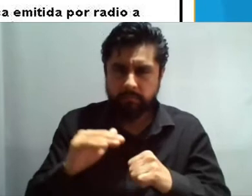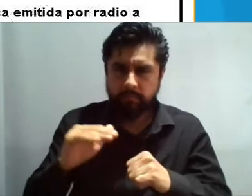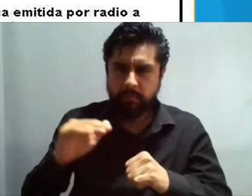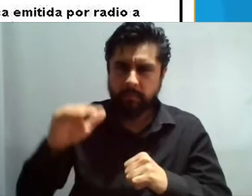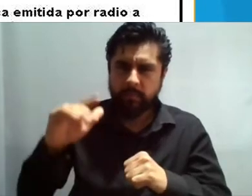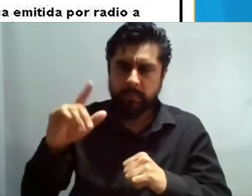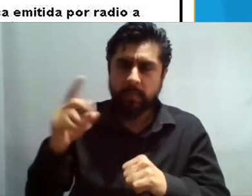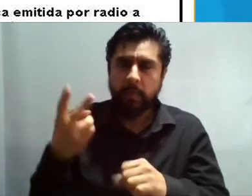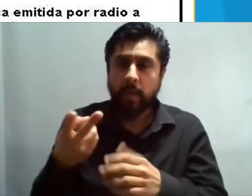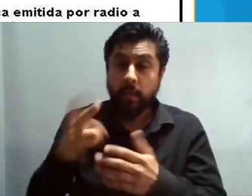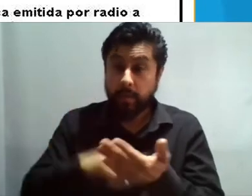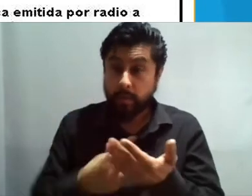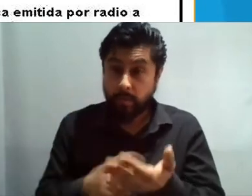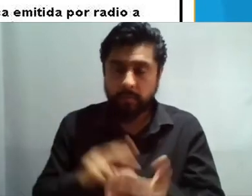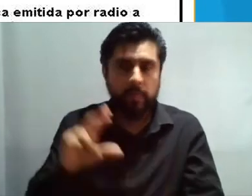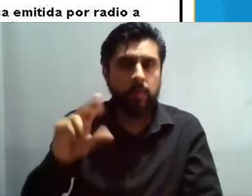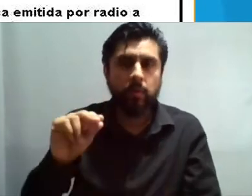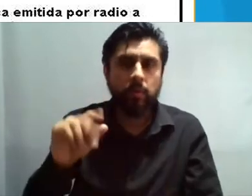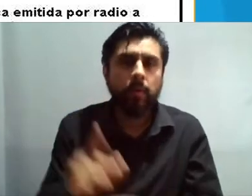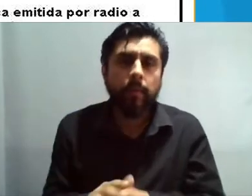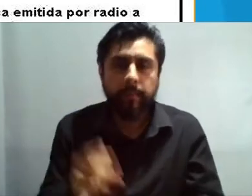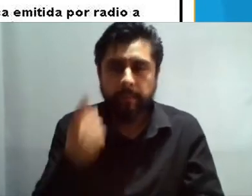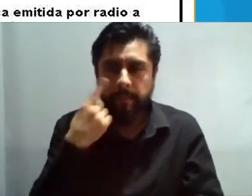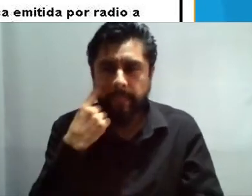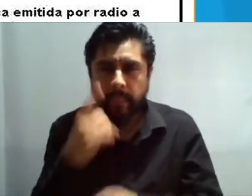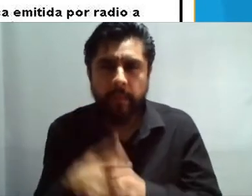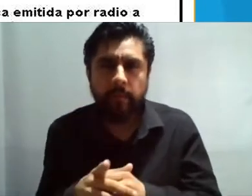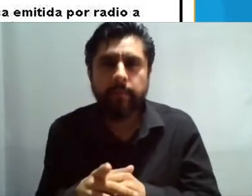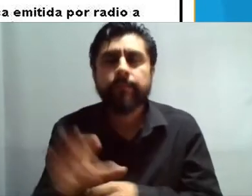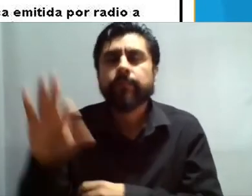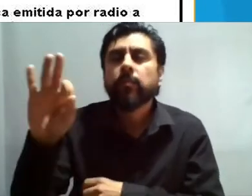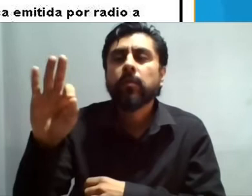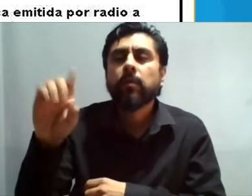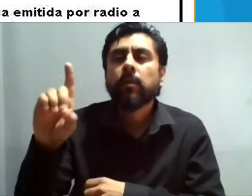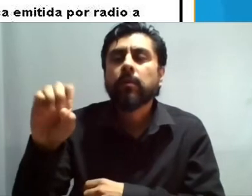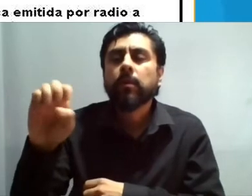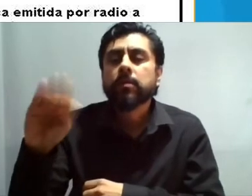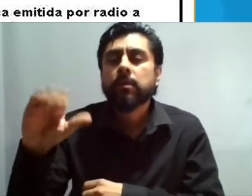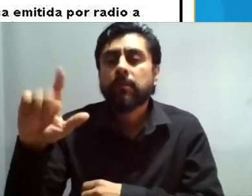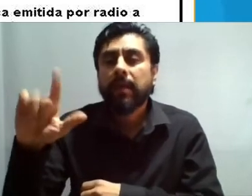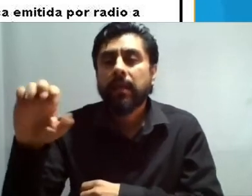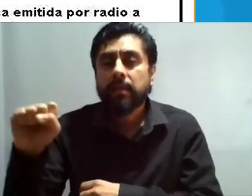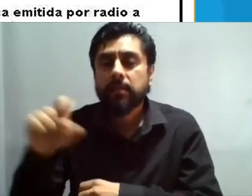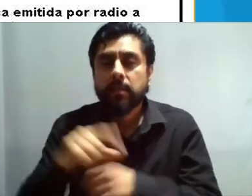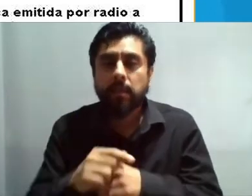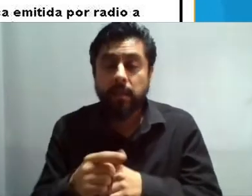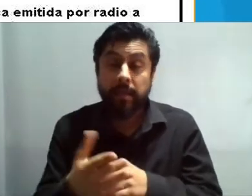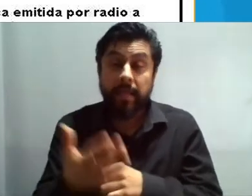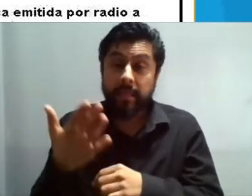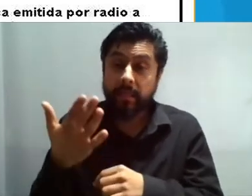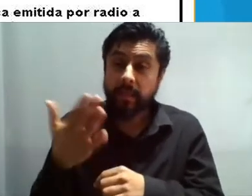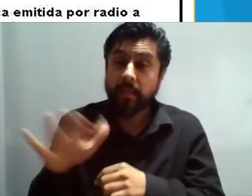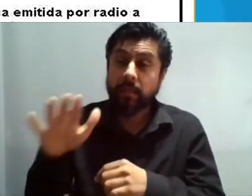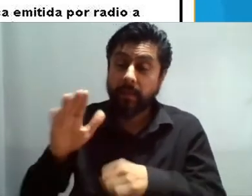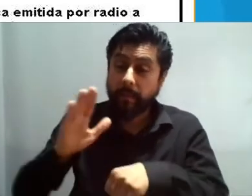el doble de 20. No. Para poder llegar a una percepción de 40 decibeles se incrementa 10 veces la intensidad